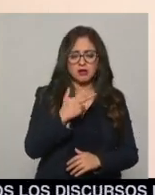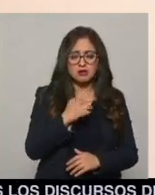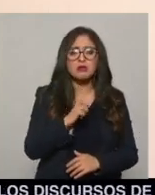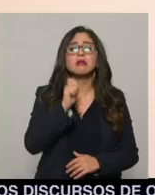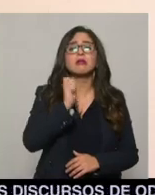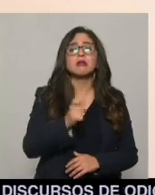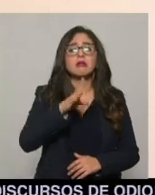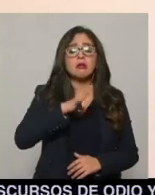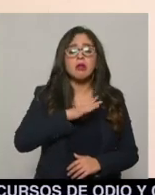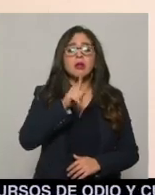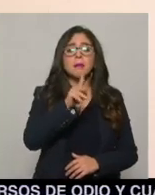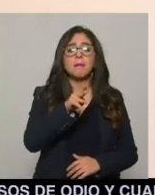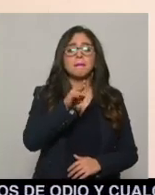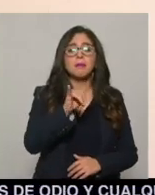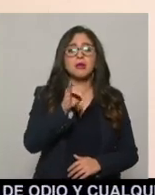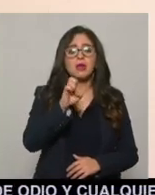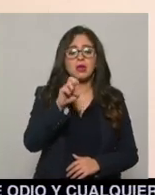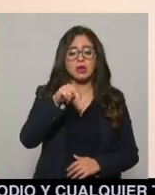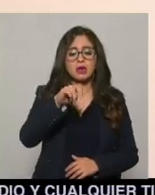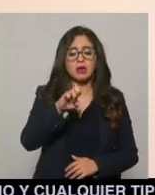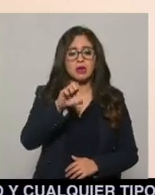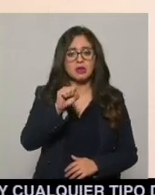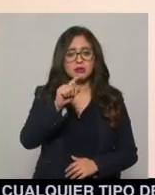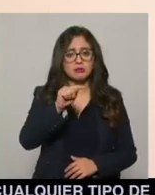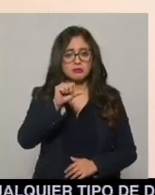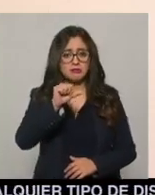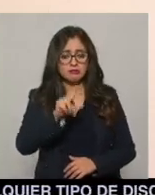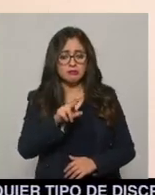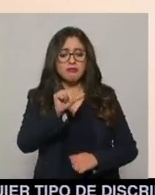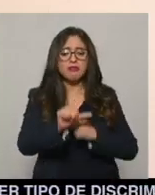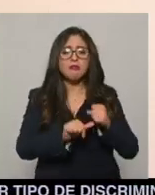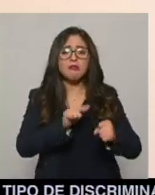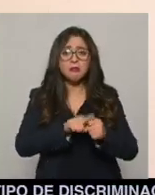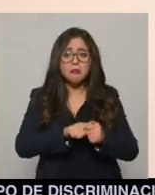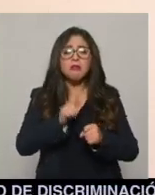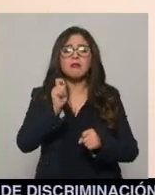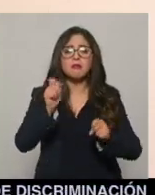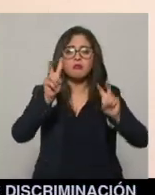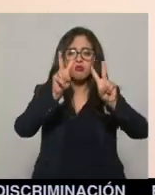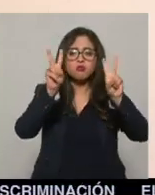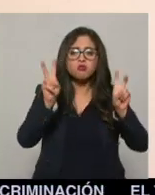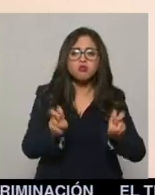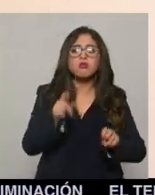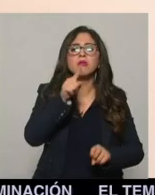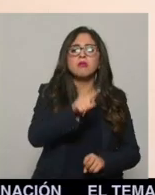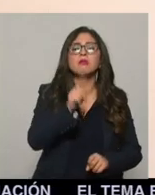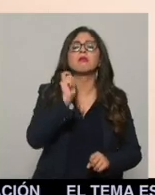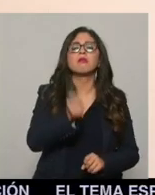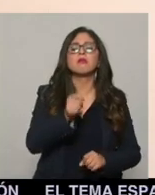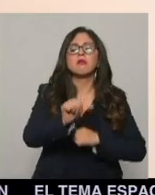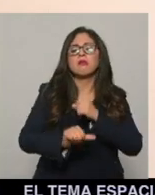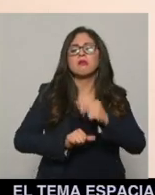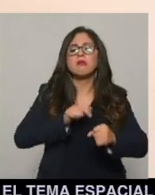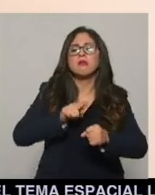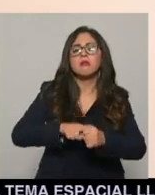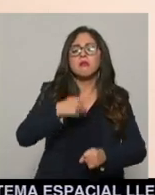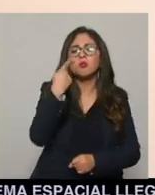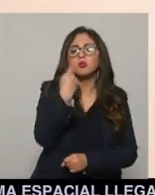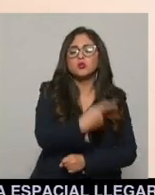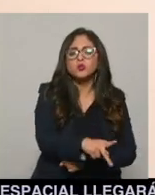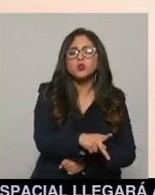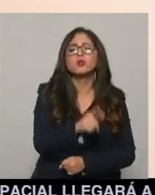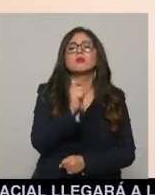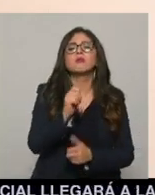sobre bienestar animales, la definición es que el bienestar animal, cito, es el estado de un animal en relación a sus